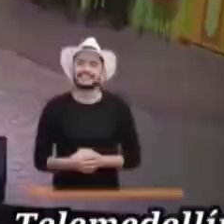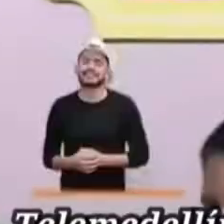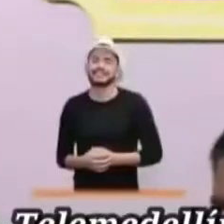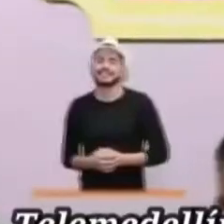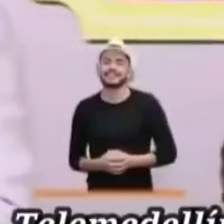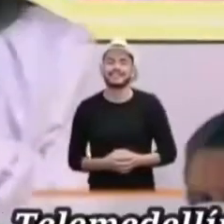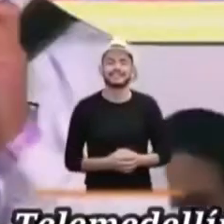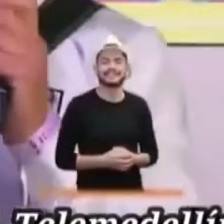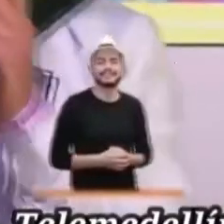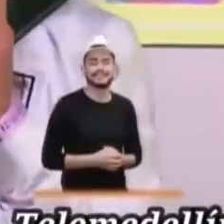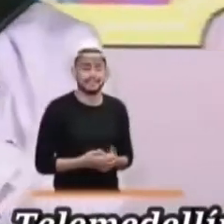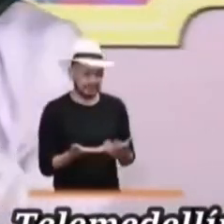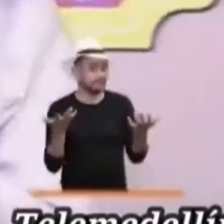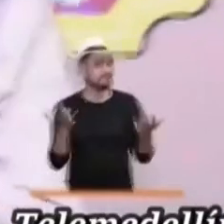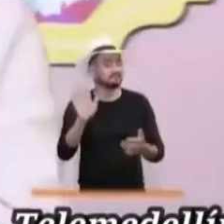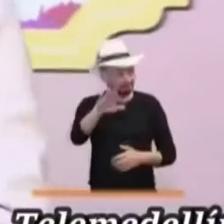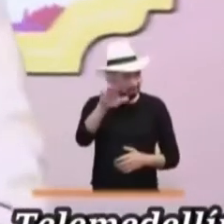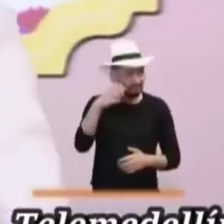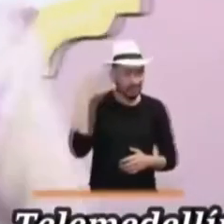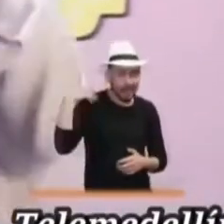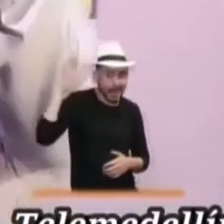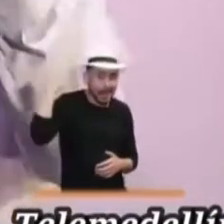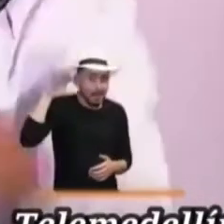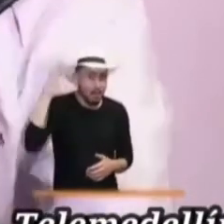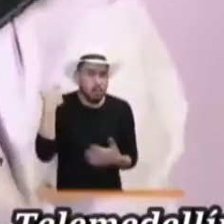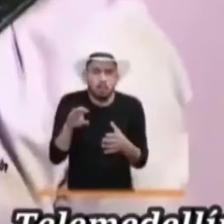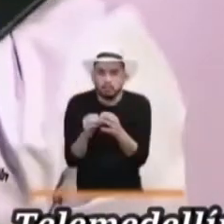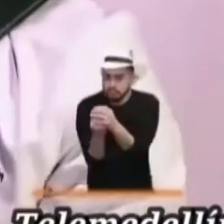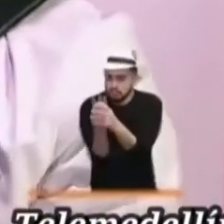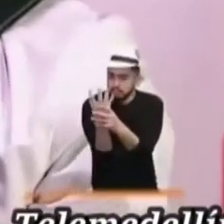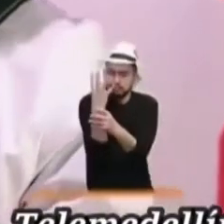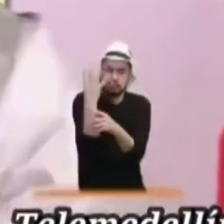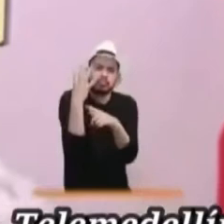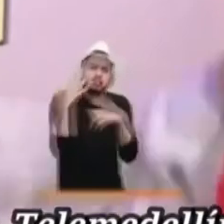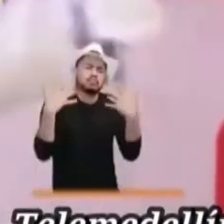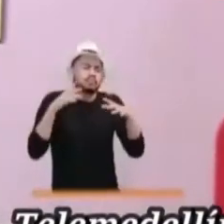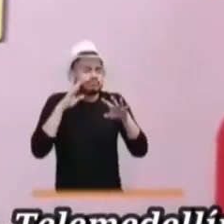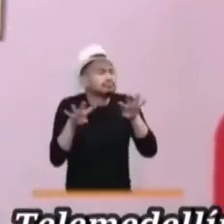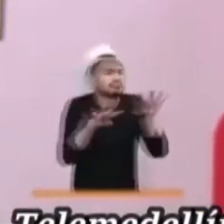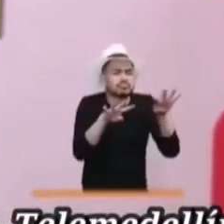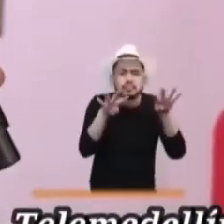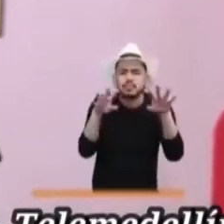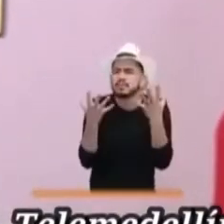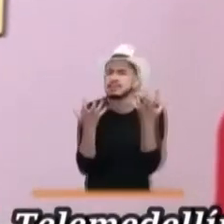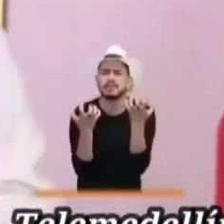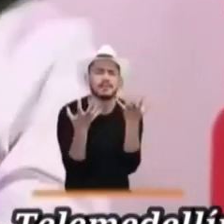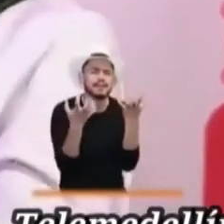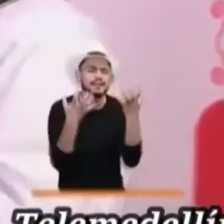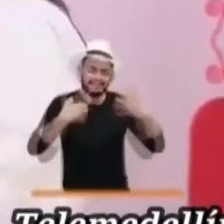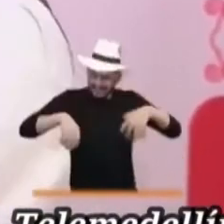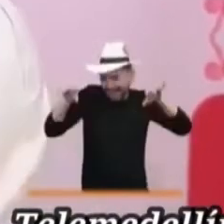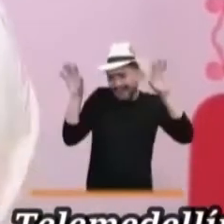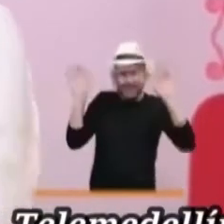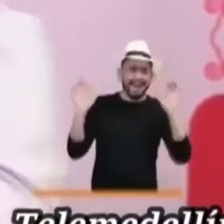Usted la sembró un domingo y al público decir quiero de que esté en la casa